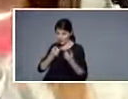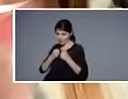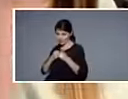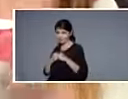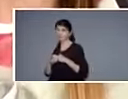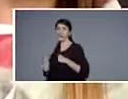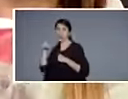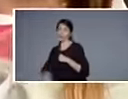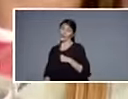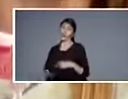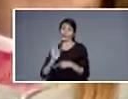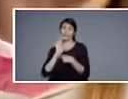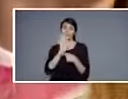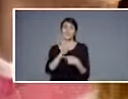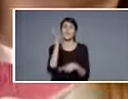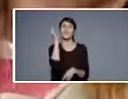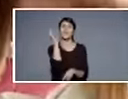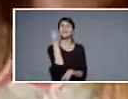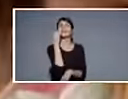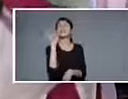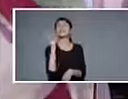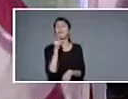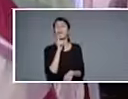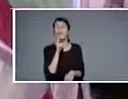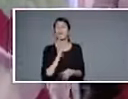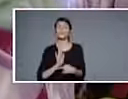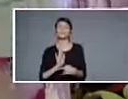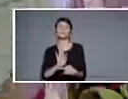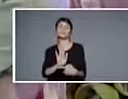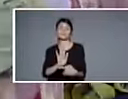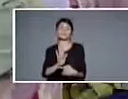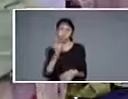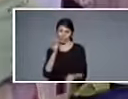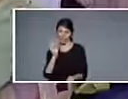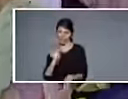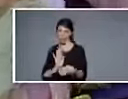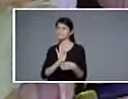les voy a mostrar a una mujer de verdad, de verdad.